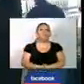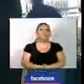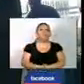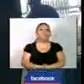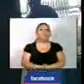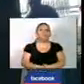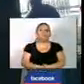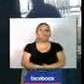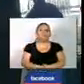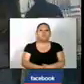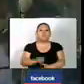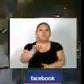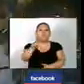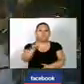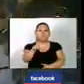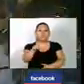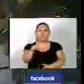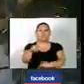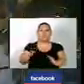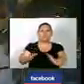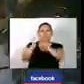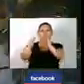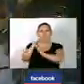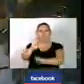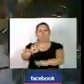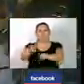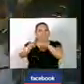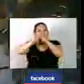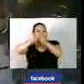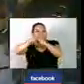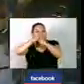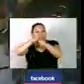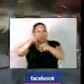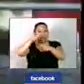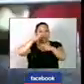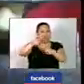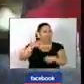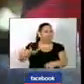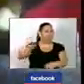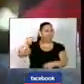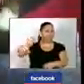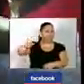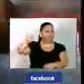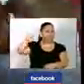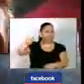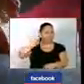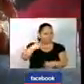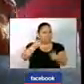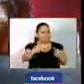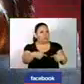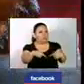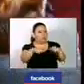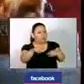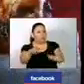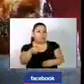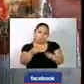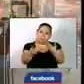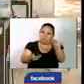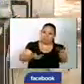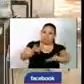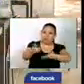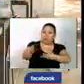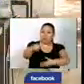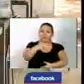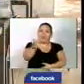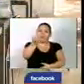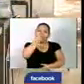son las carnitas de San Vicente negocios que a lo largo de años han logrado mantenerse para satisfacer el